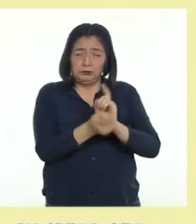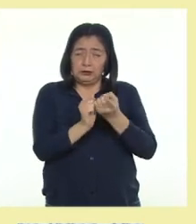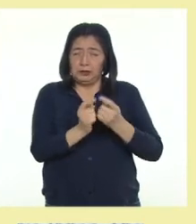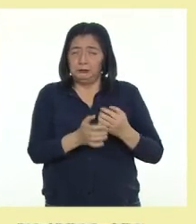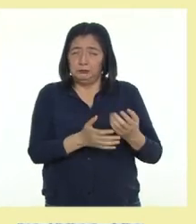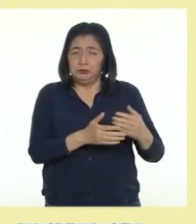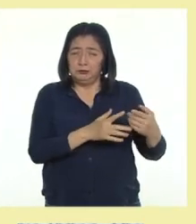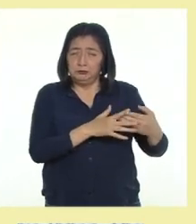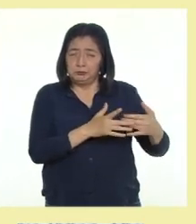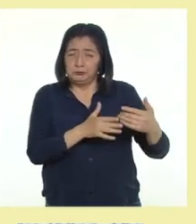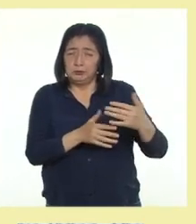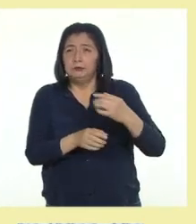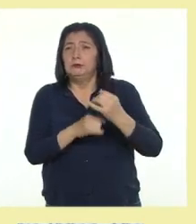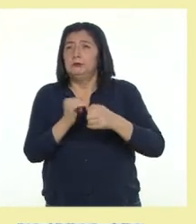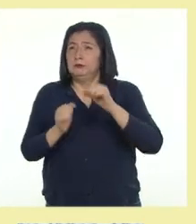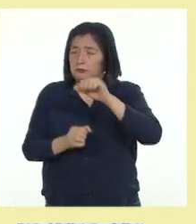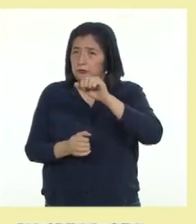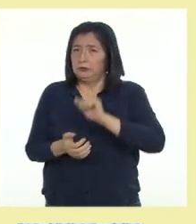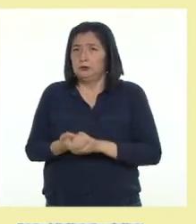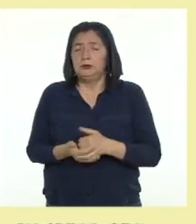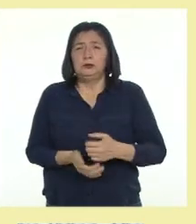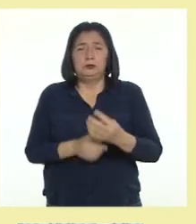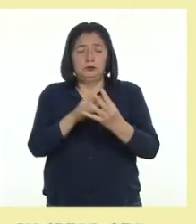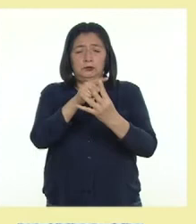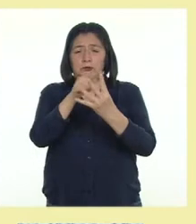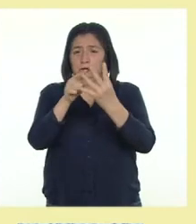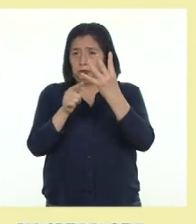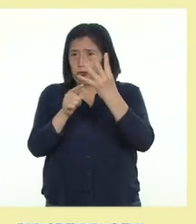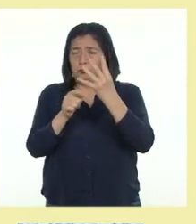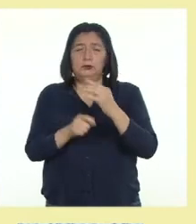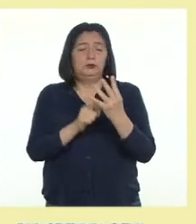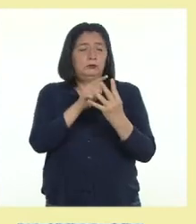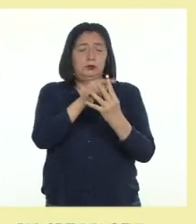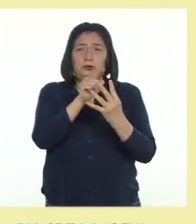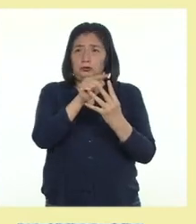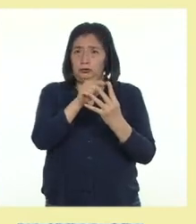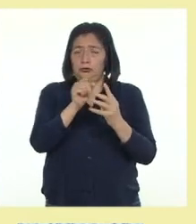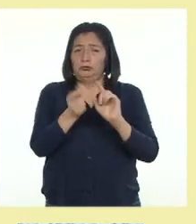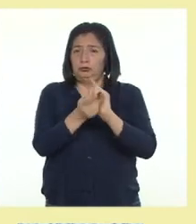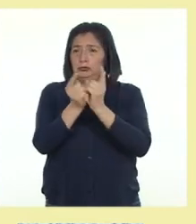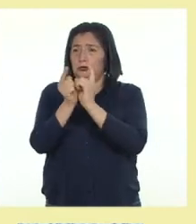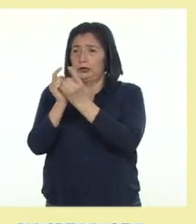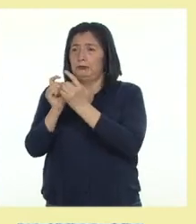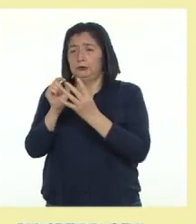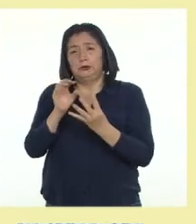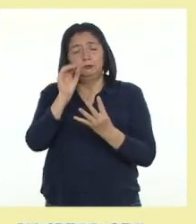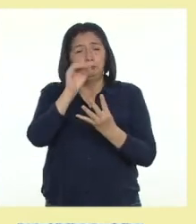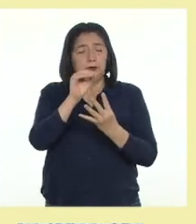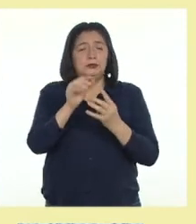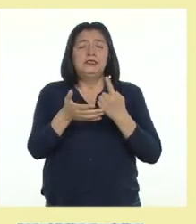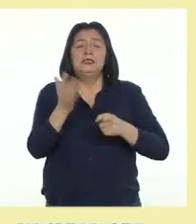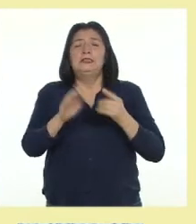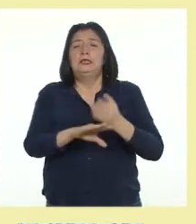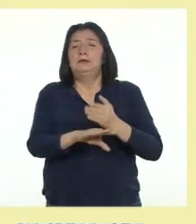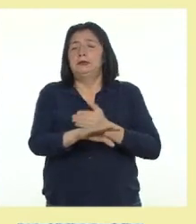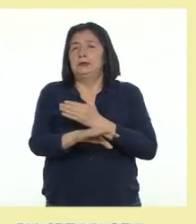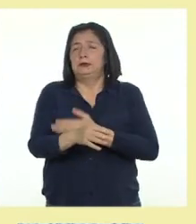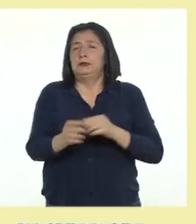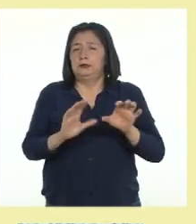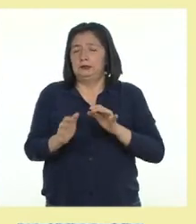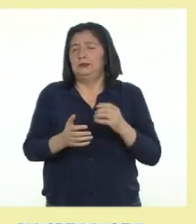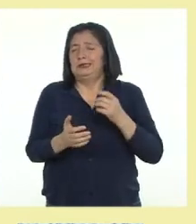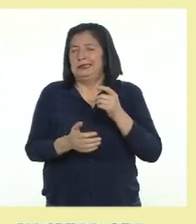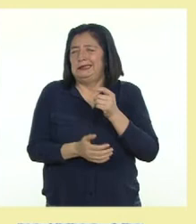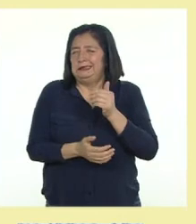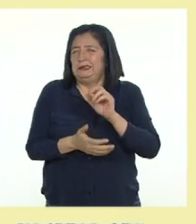sí. Elaboré mi mural y en los 4 primeros espacios he colocado los cambios y logros que se dieron a estos casi